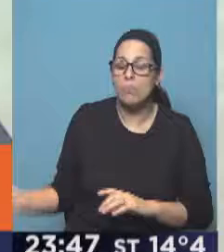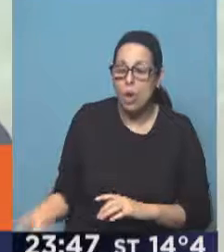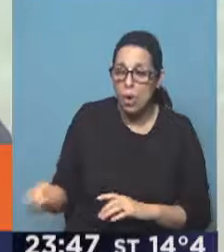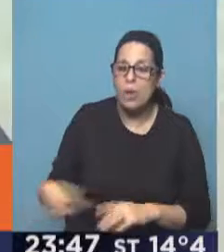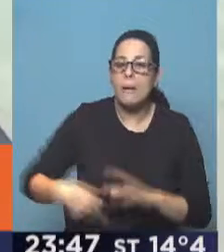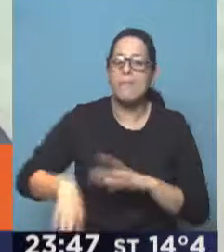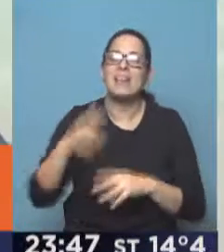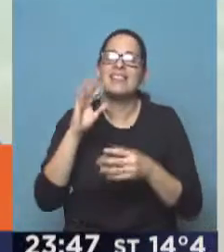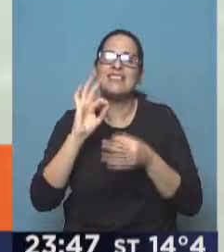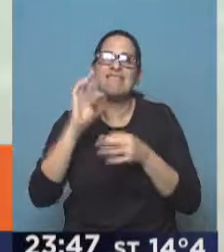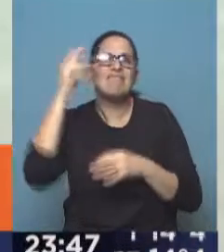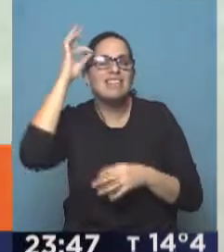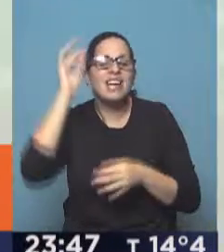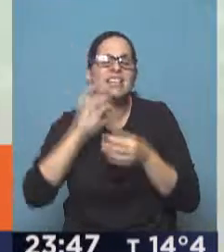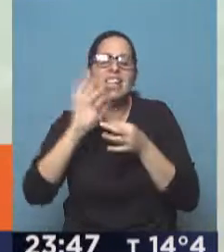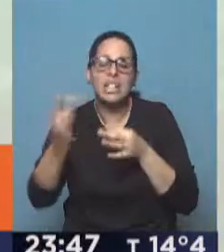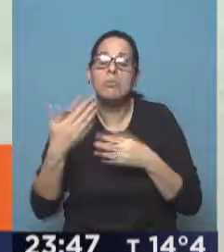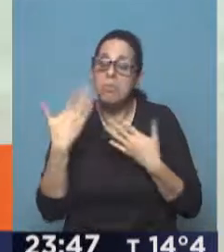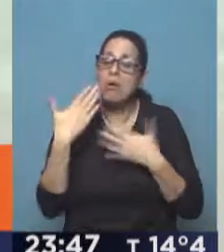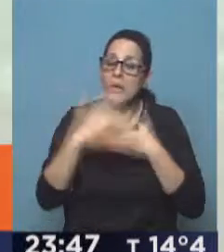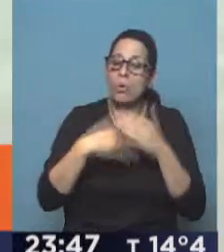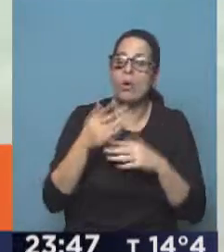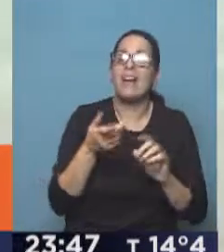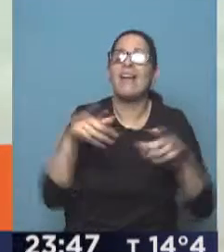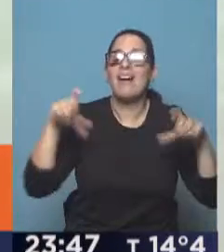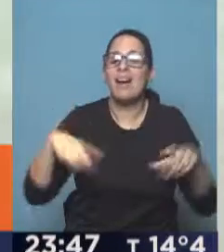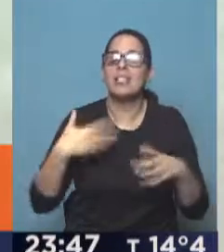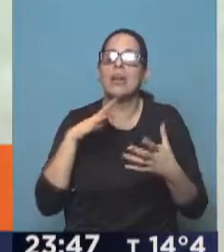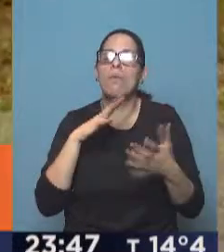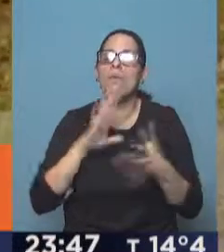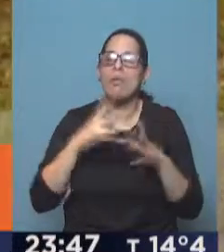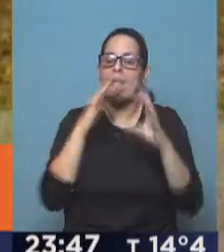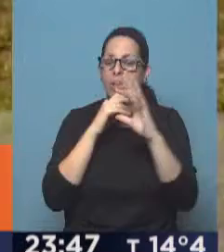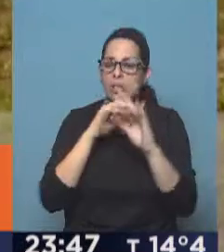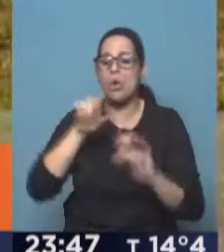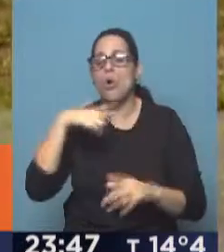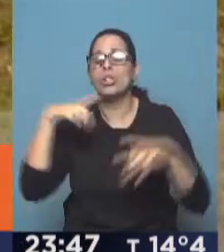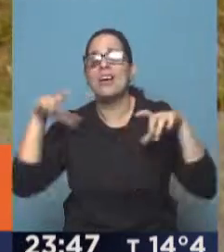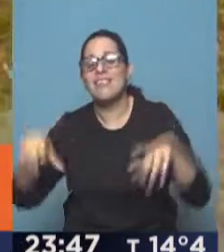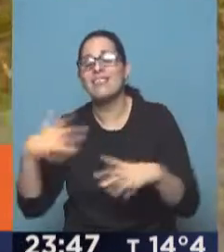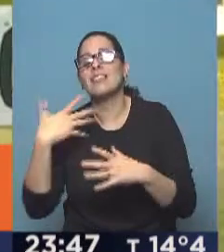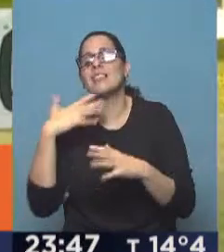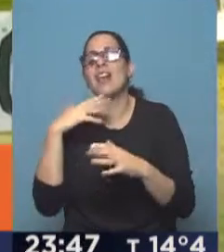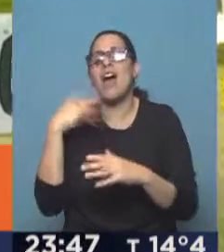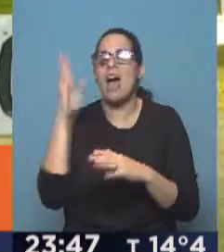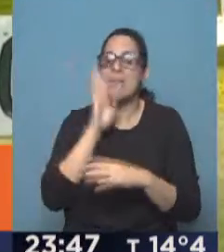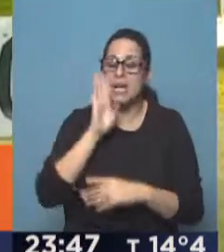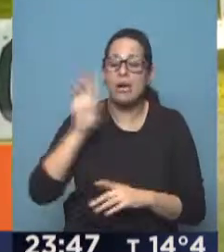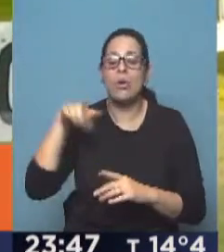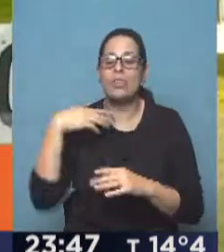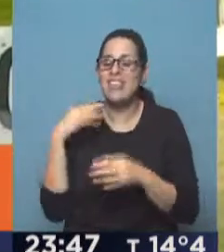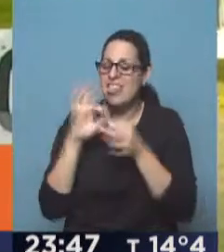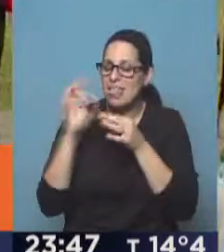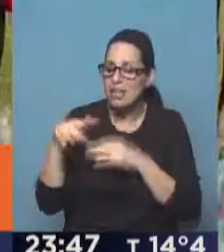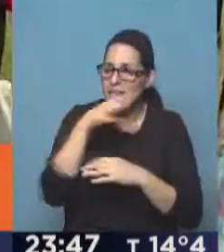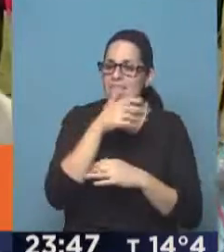kilómetros equidistante vos podés jugar en una cancha de estilo escocés o podés jugar en una cancha de estilo americano, podés jugar a la orilla del mar o